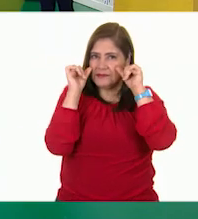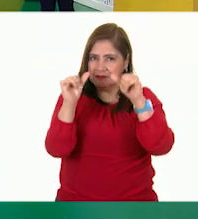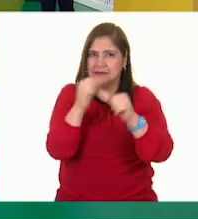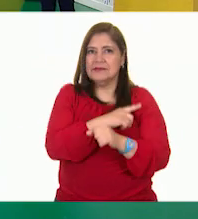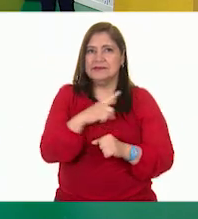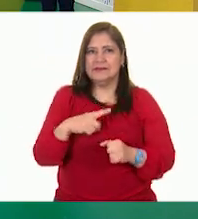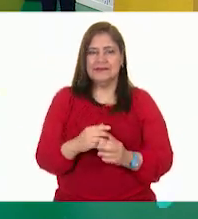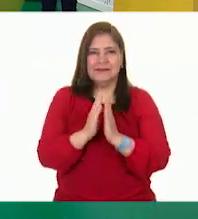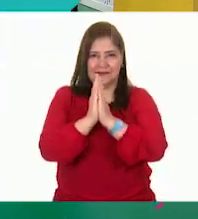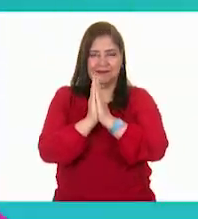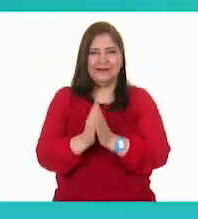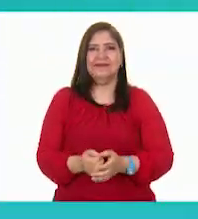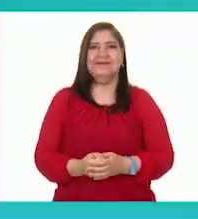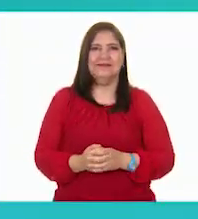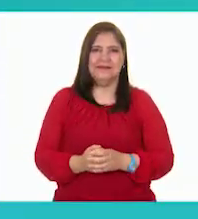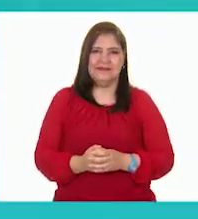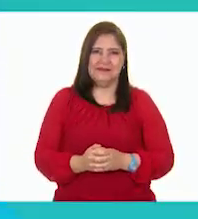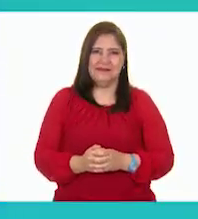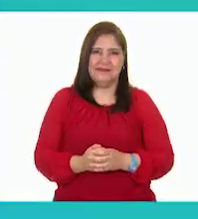por favor.